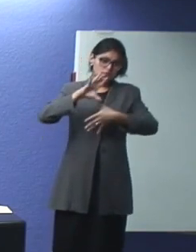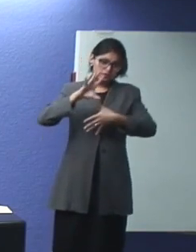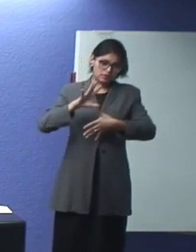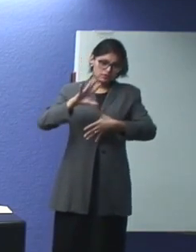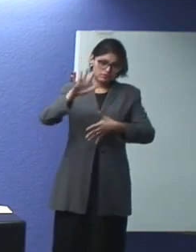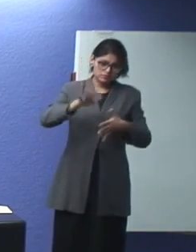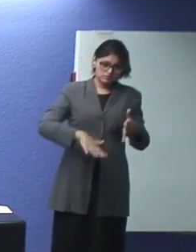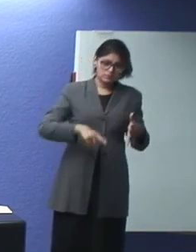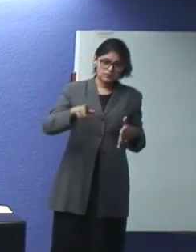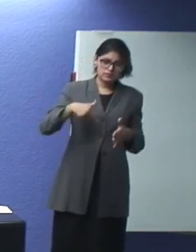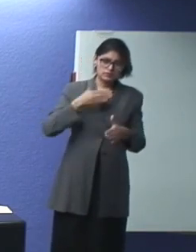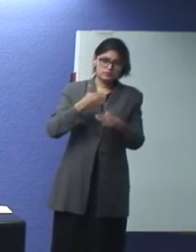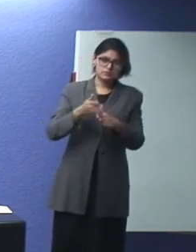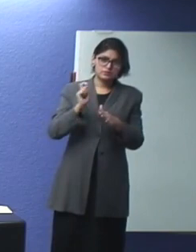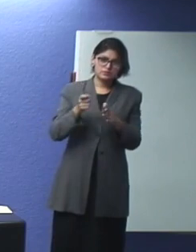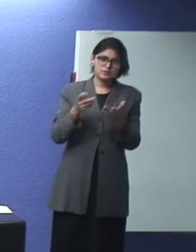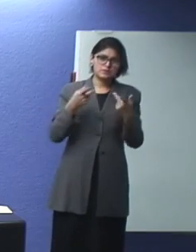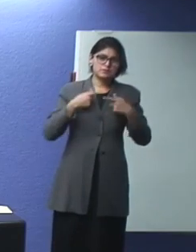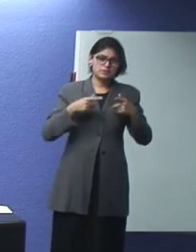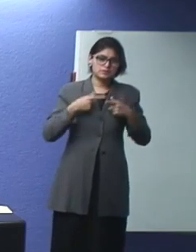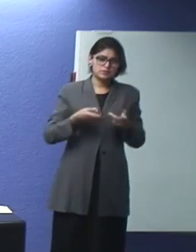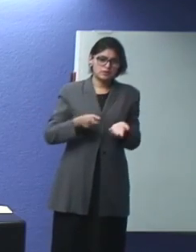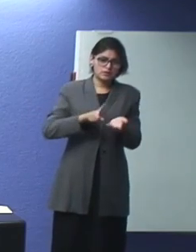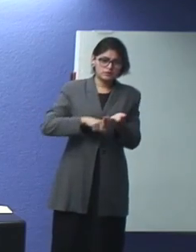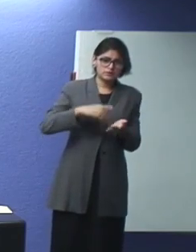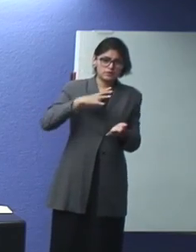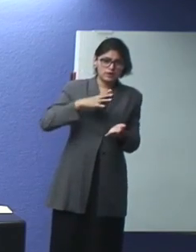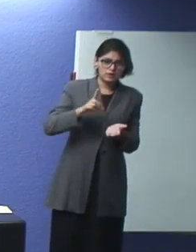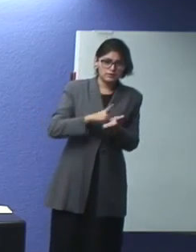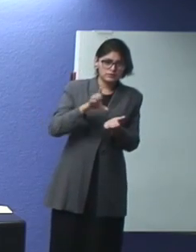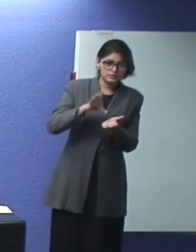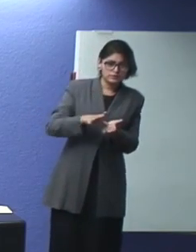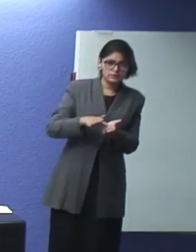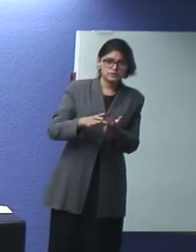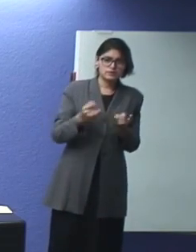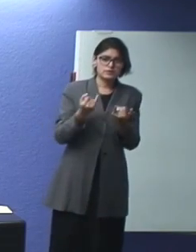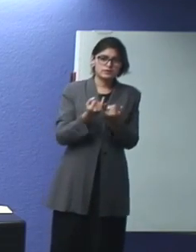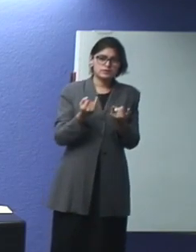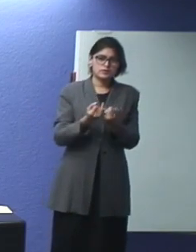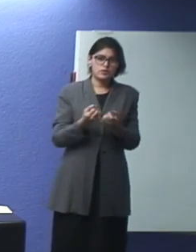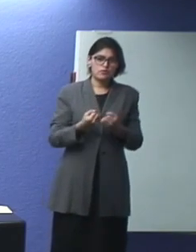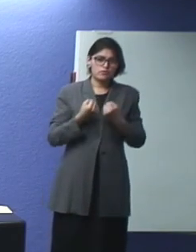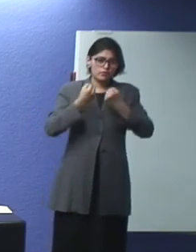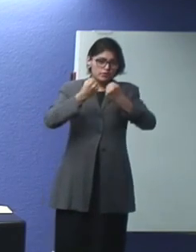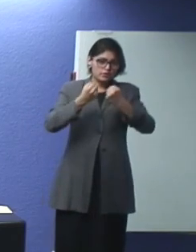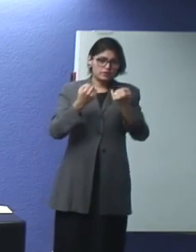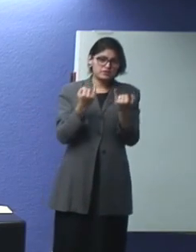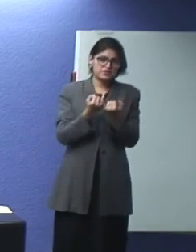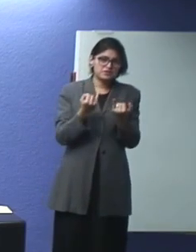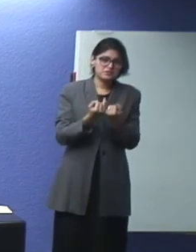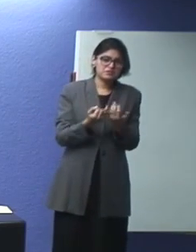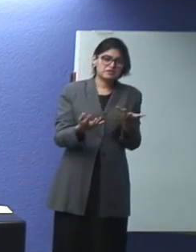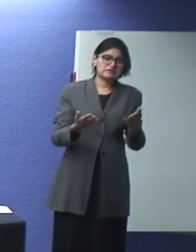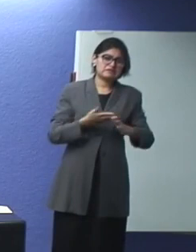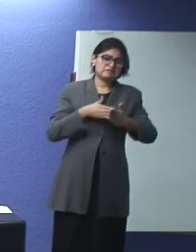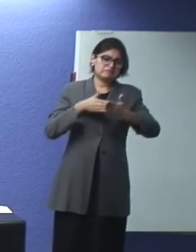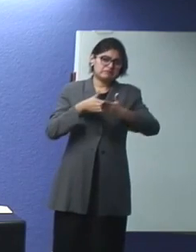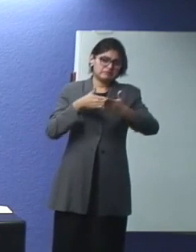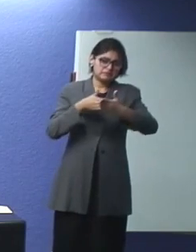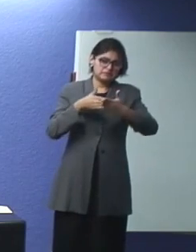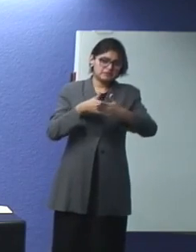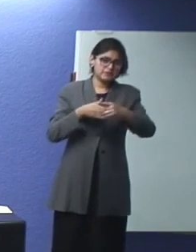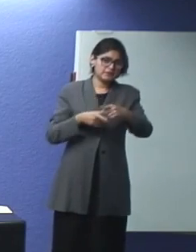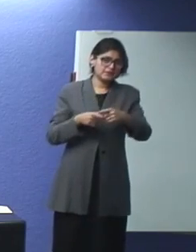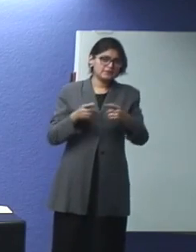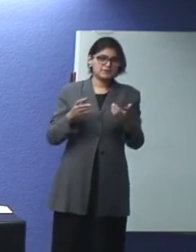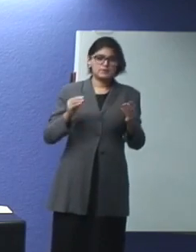Resiliencia en Familias con y sin Discapacidad y Fortalezas y Sinsabores de la Discapacidad Motriz, el